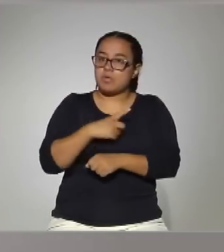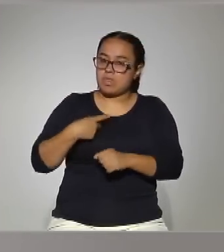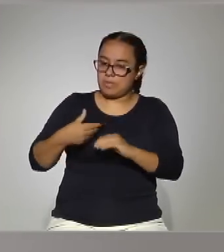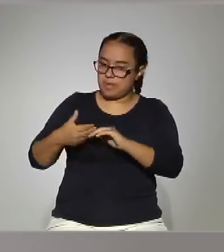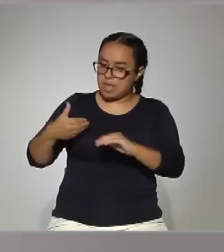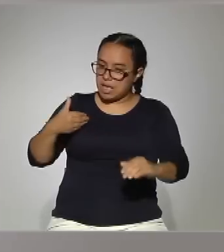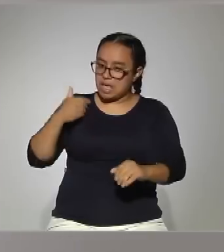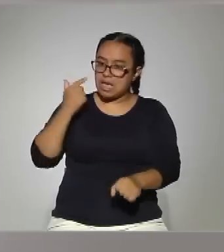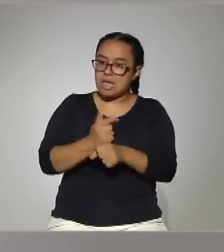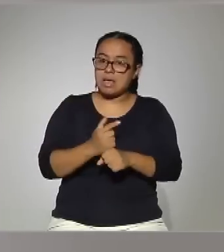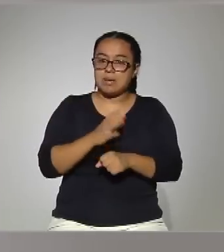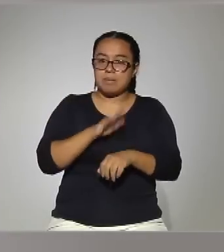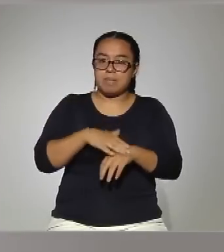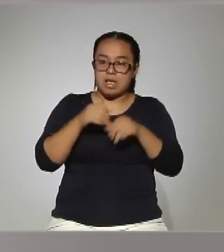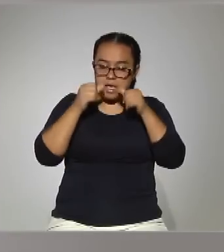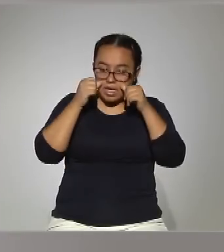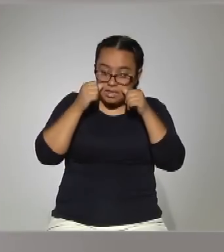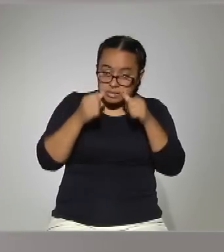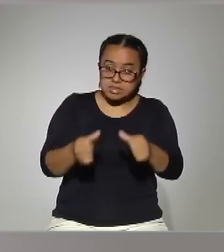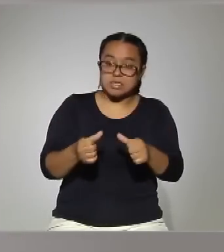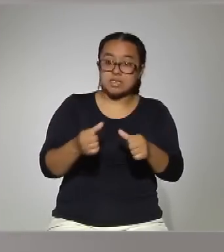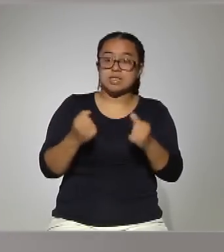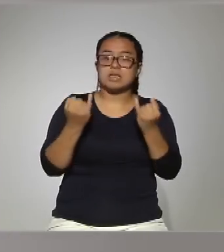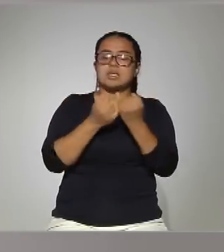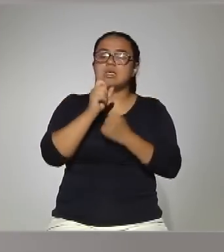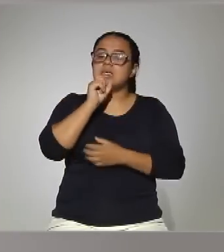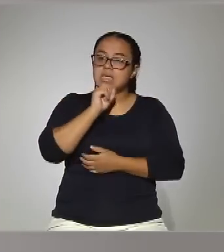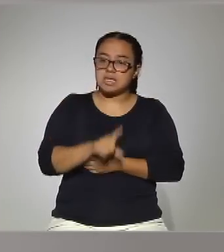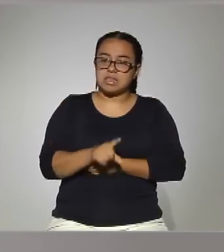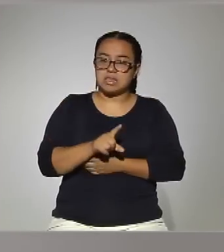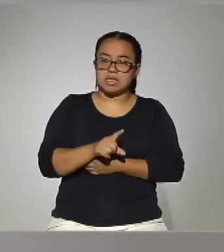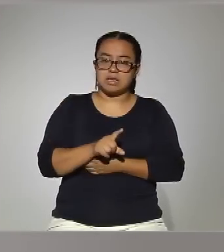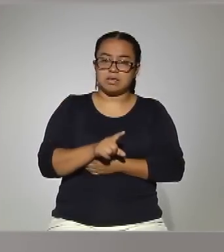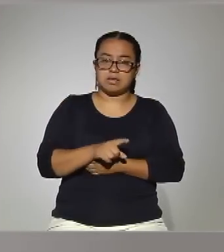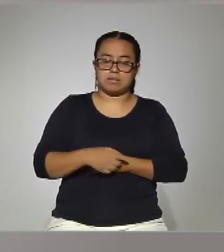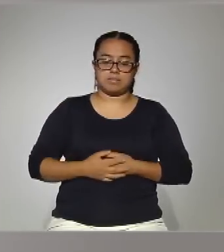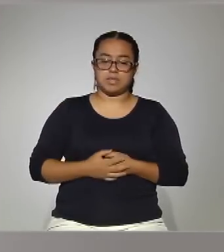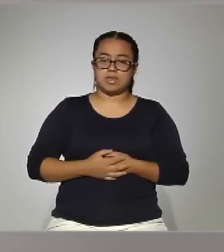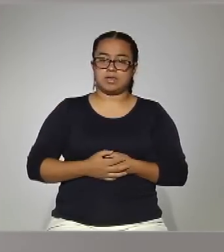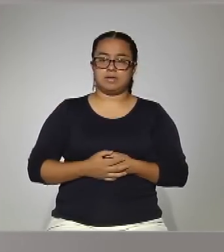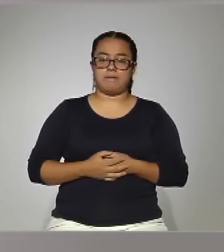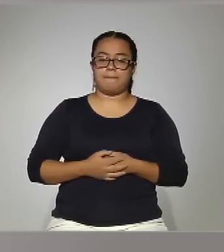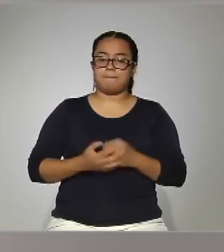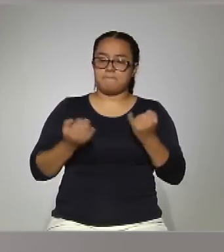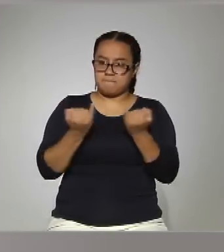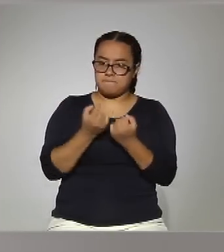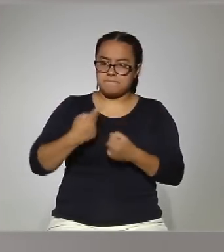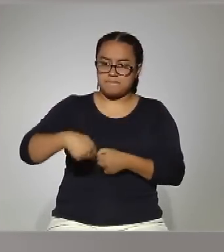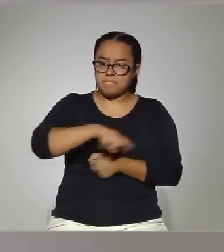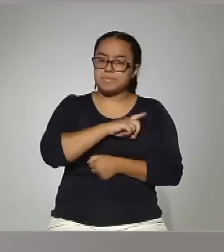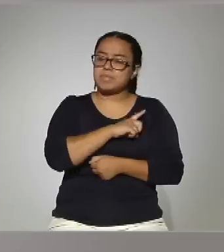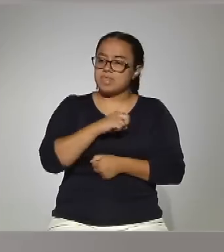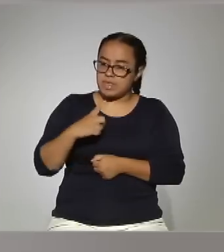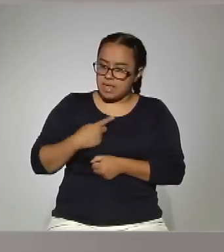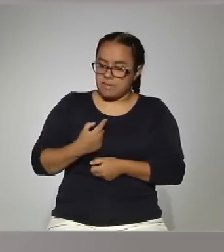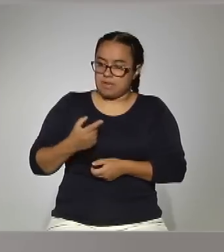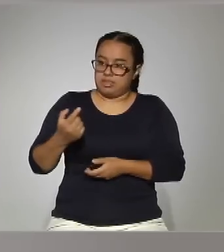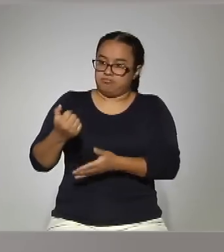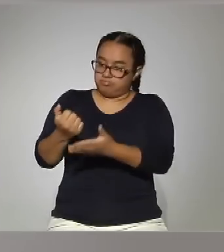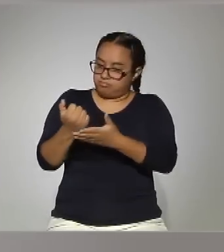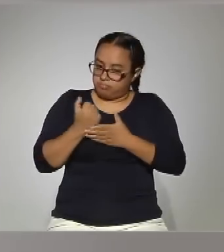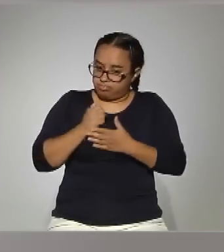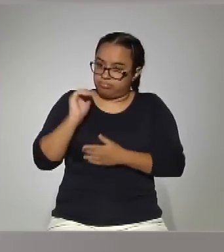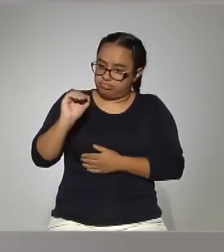tiempo, atenderlos y realmente hacer y darnos cuenta que sí necesitamos ayuda, ¿no? Entonces, un